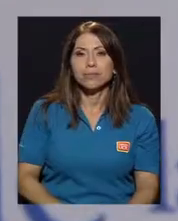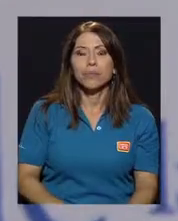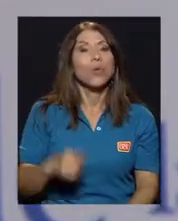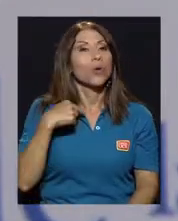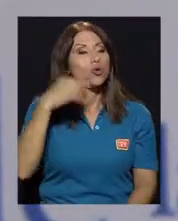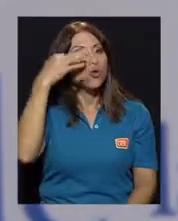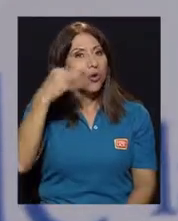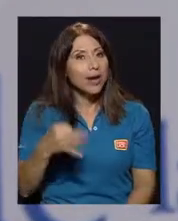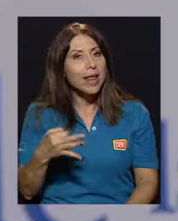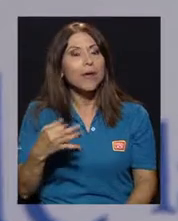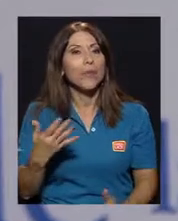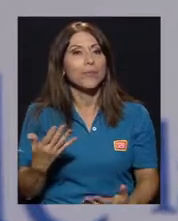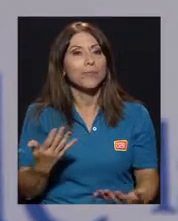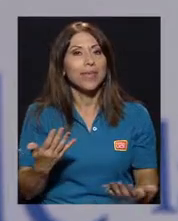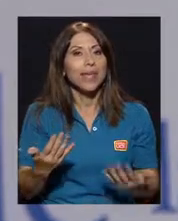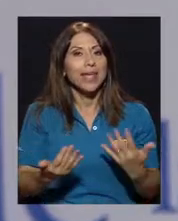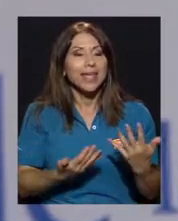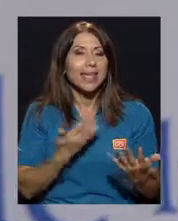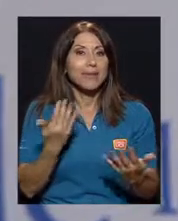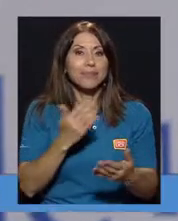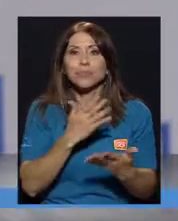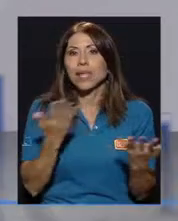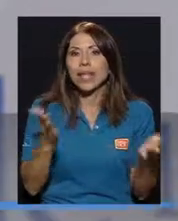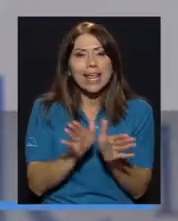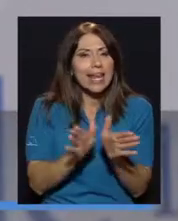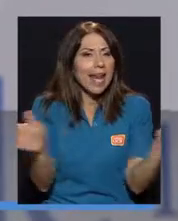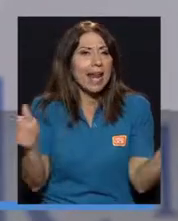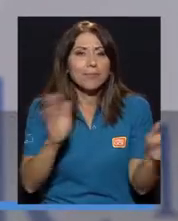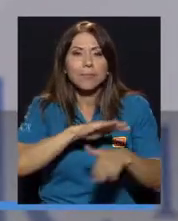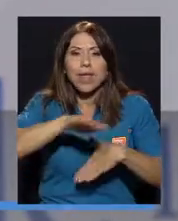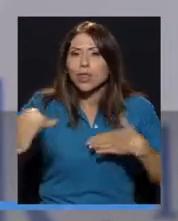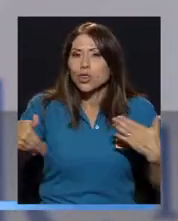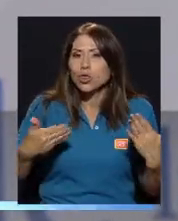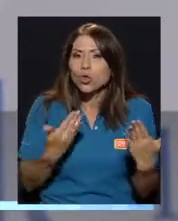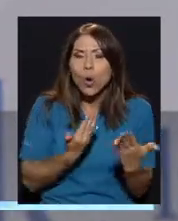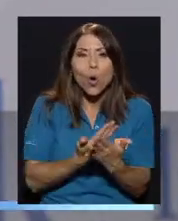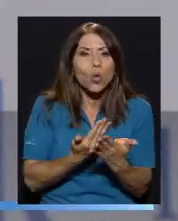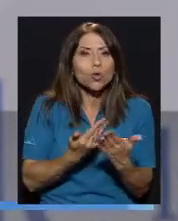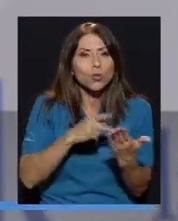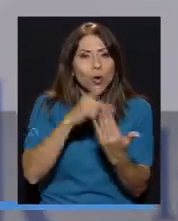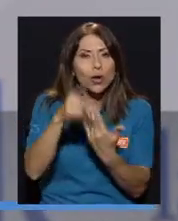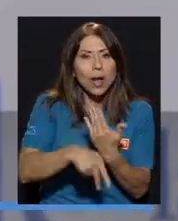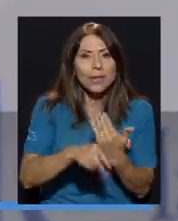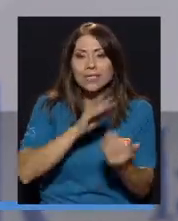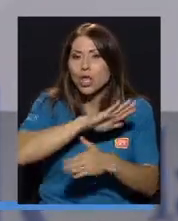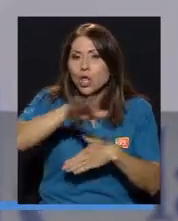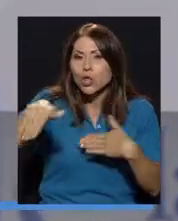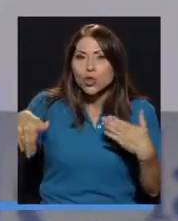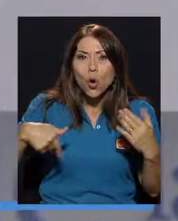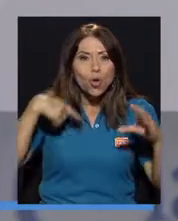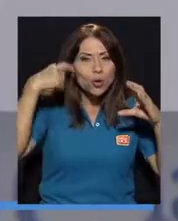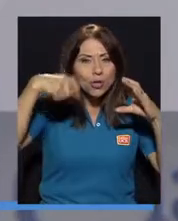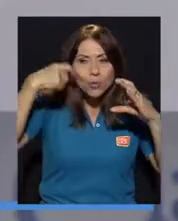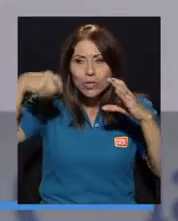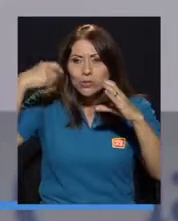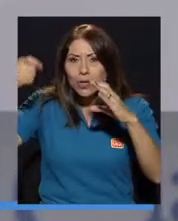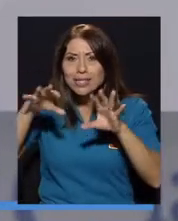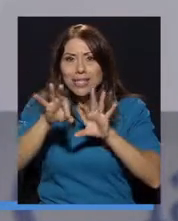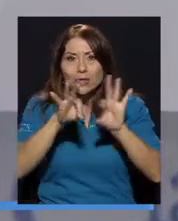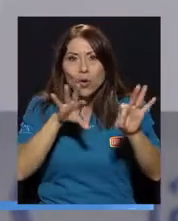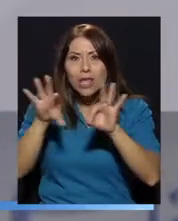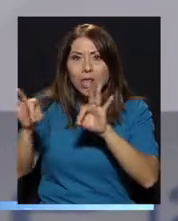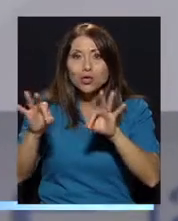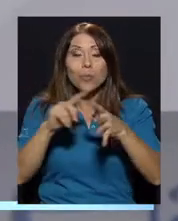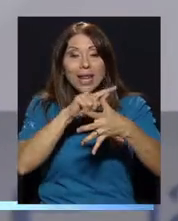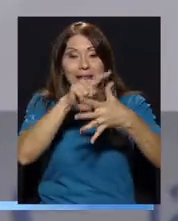general en todos los programas en todos los audiovisuales que fueron escogidos porque fueron cinco categorías y